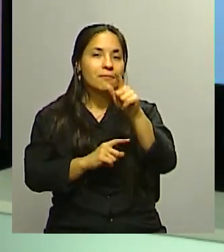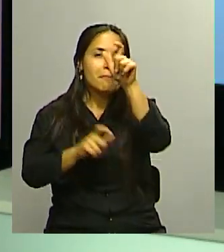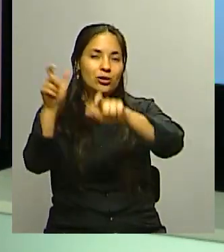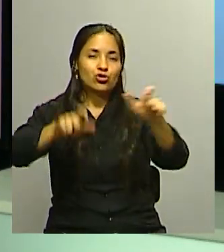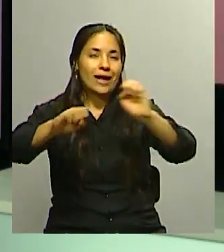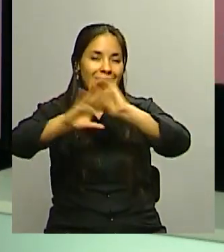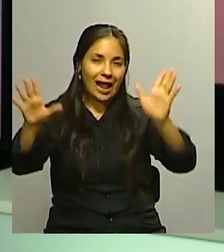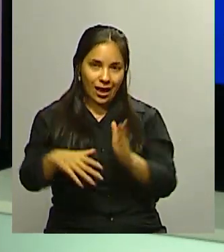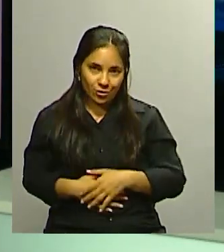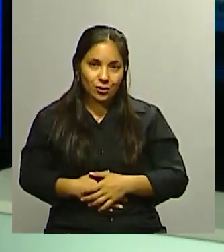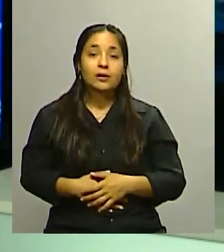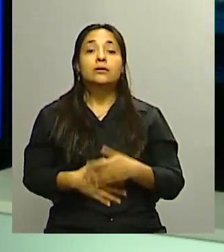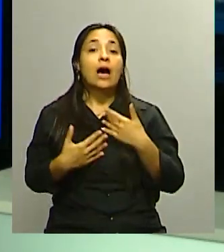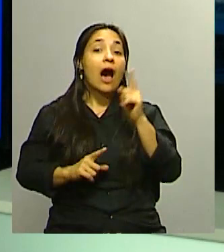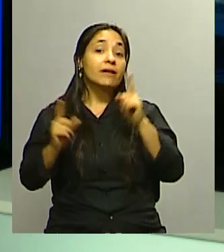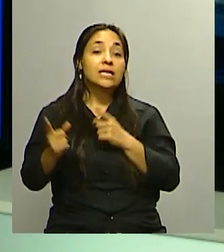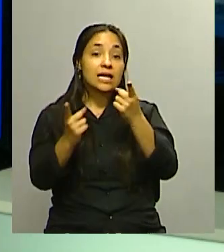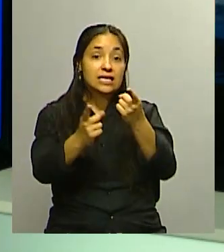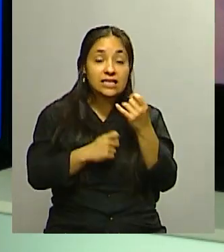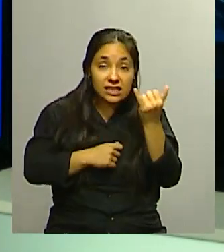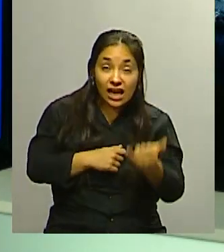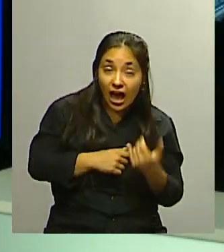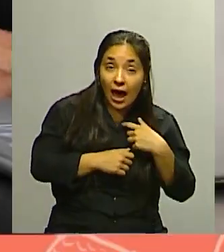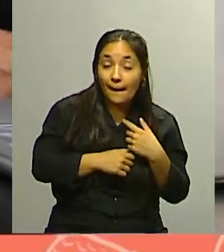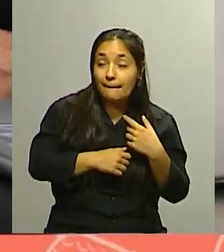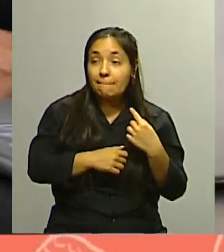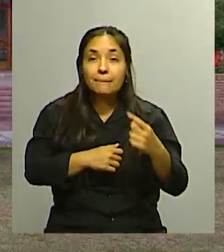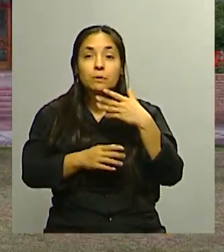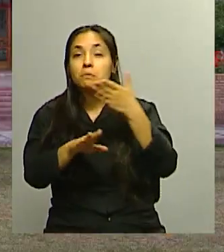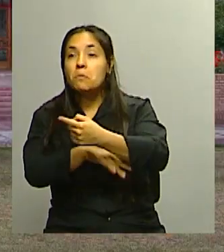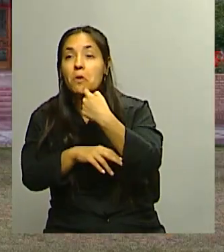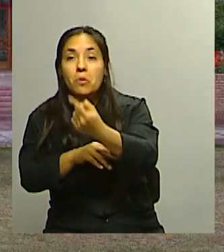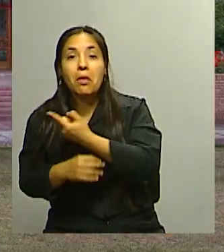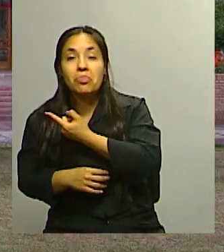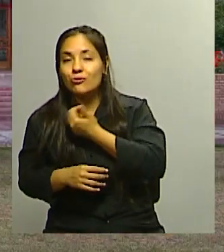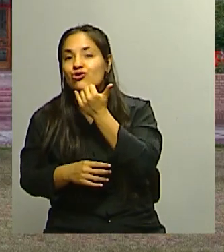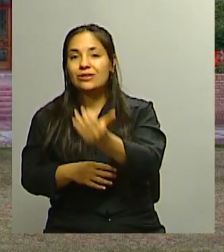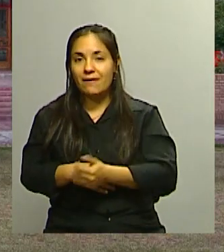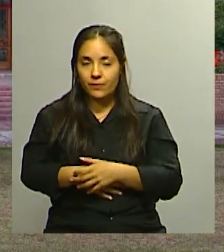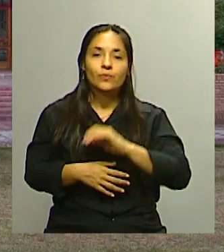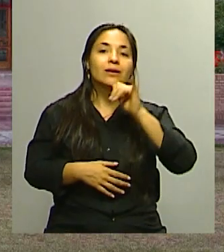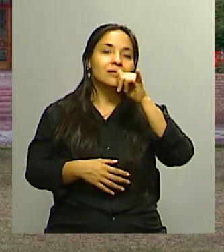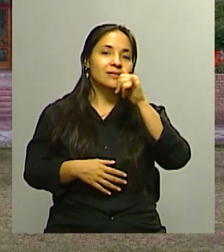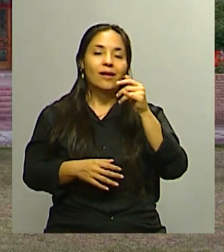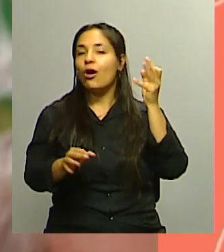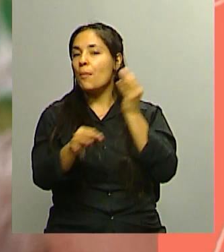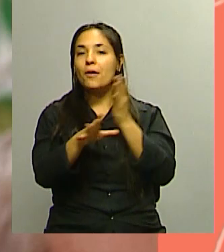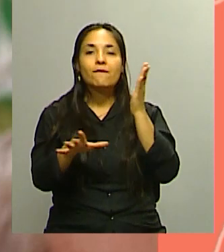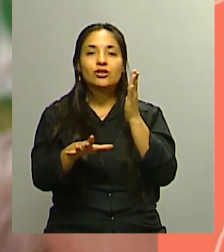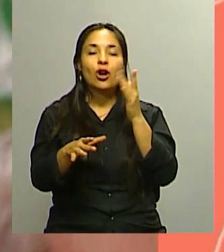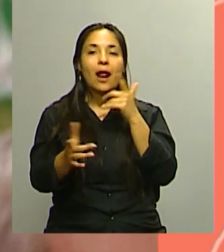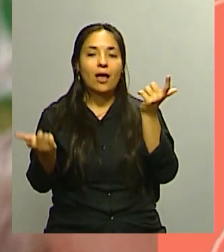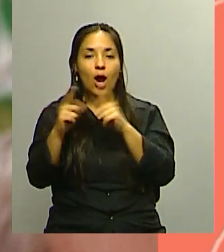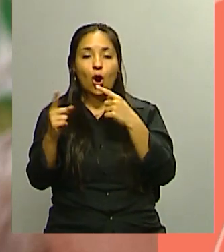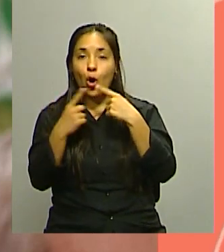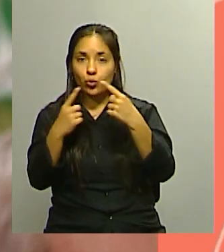veces está la necesidad, pero no sabemos a dónde recurrir. Exacto, todos tenemos que tenerlos claros, no solo los profesionales desde los consultorios, sino